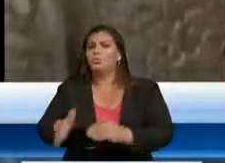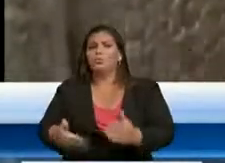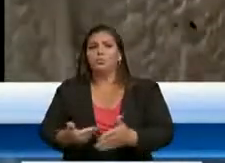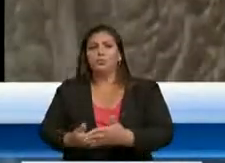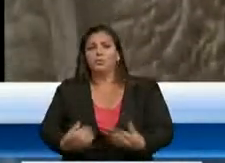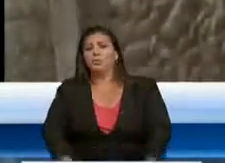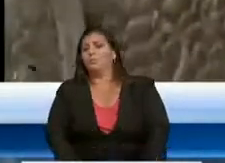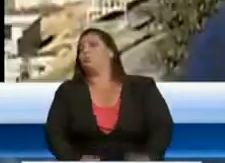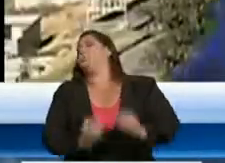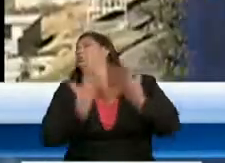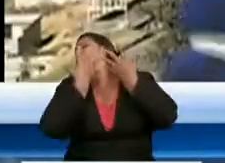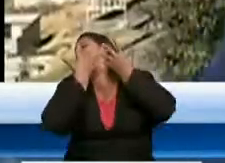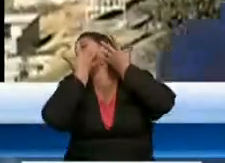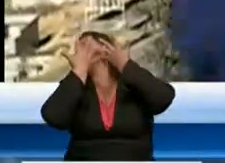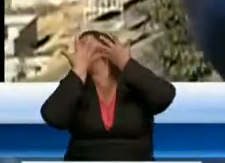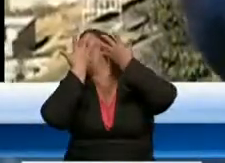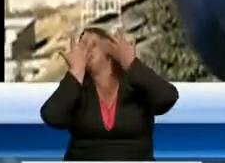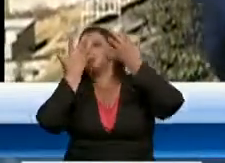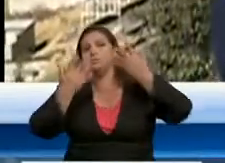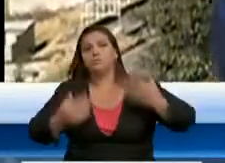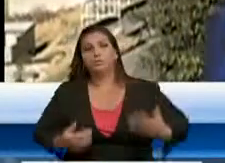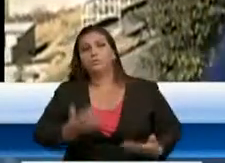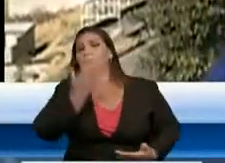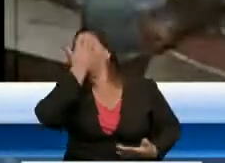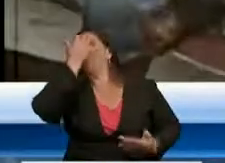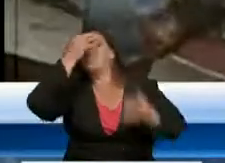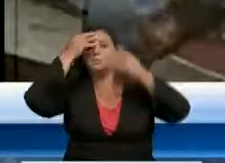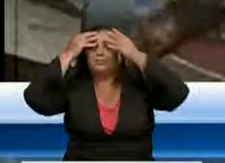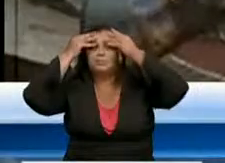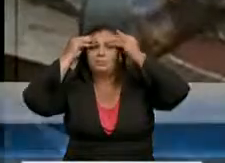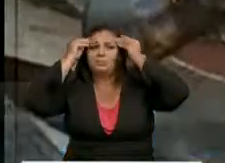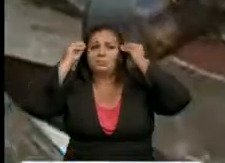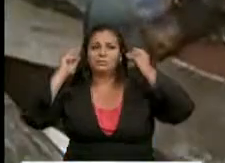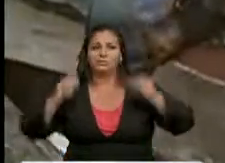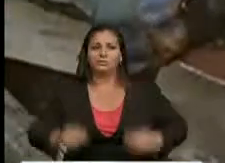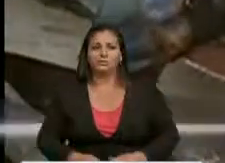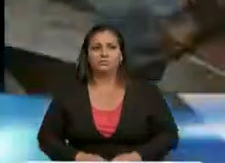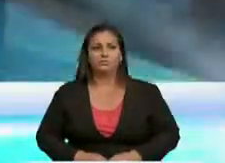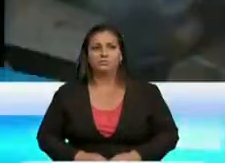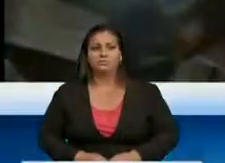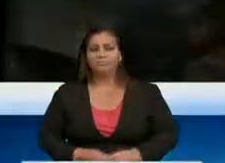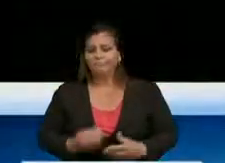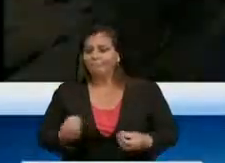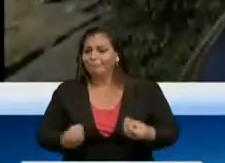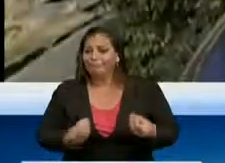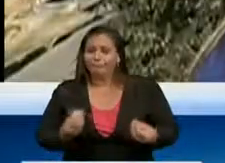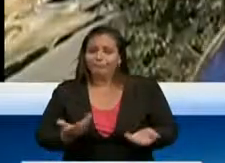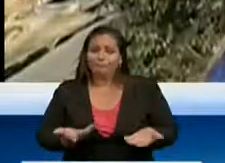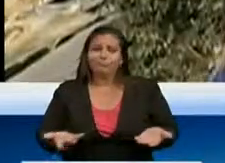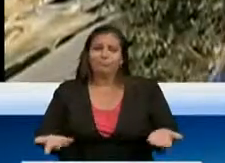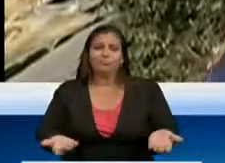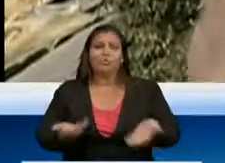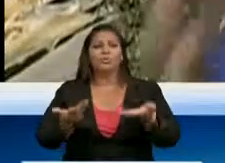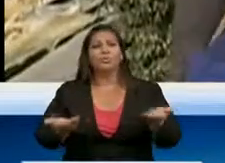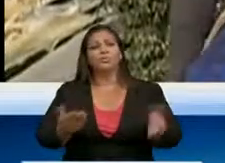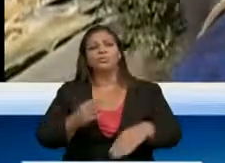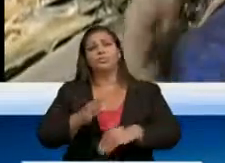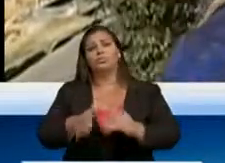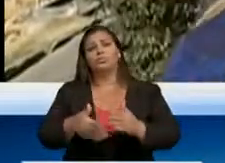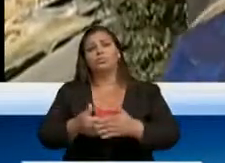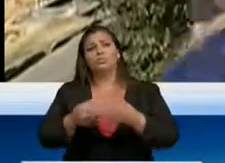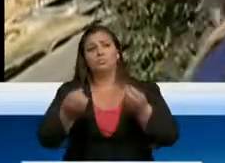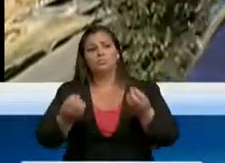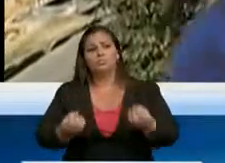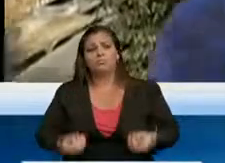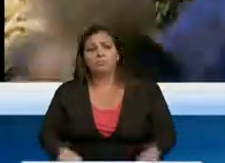la llamarada a abrazar, pues que me echó un bocado todito, que nos quedamos solo así. Así quedamos, señor,